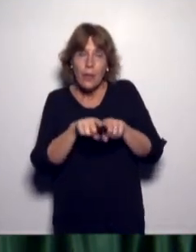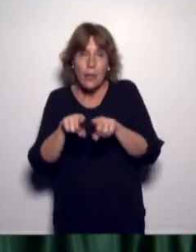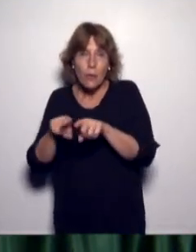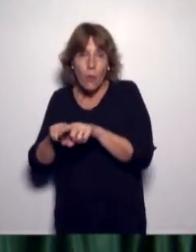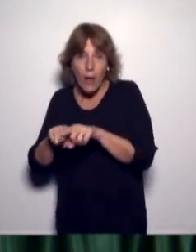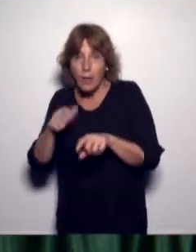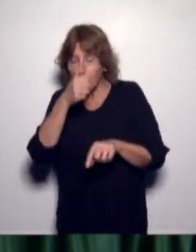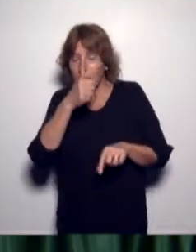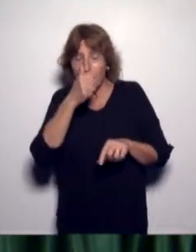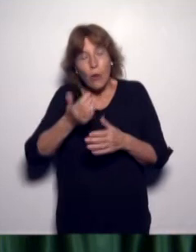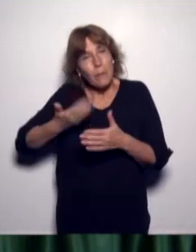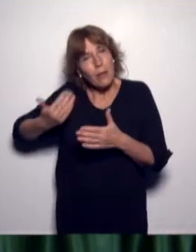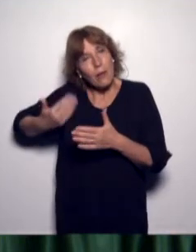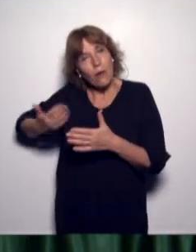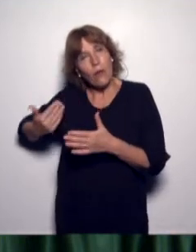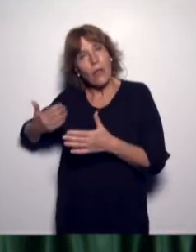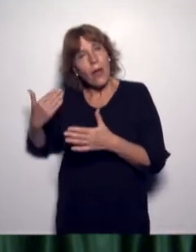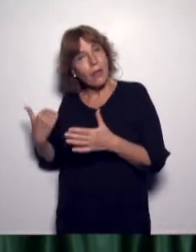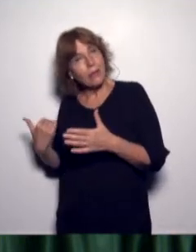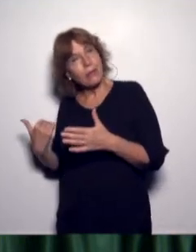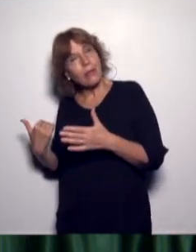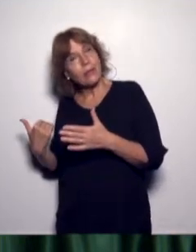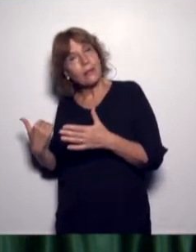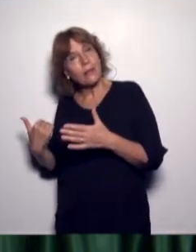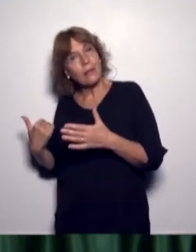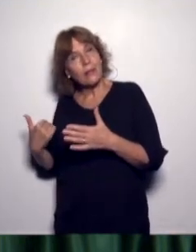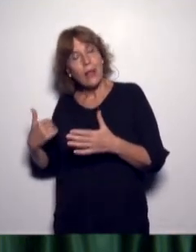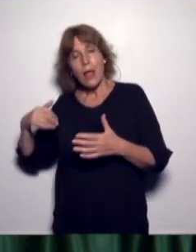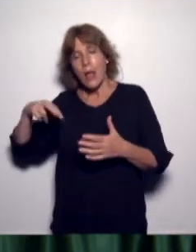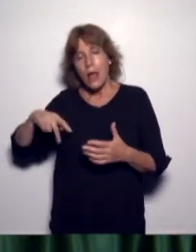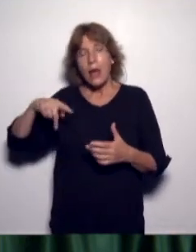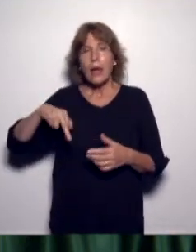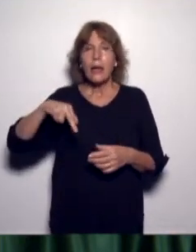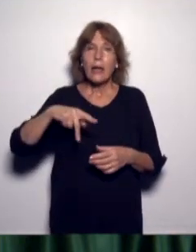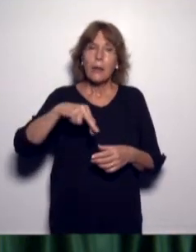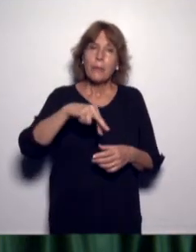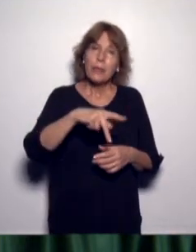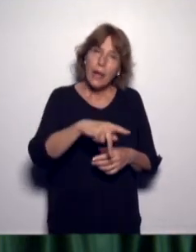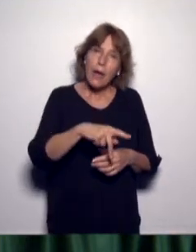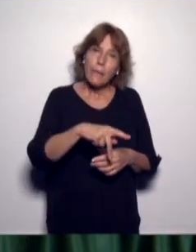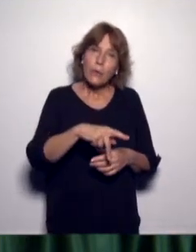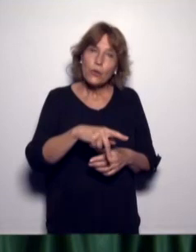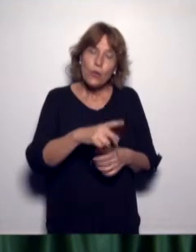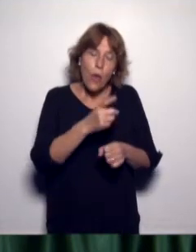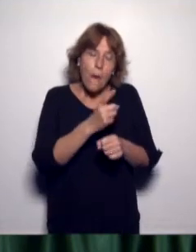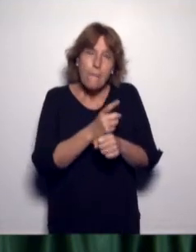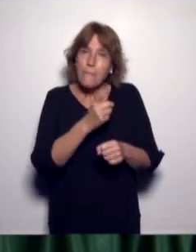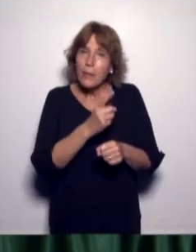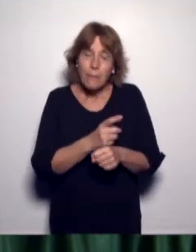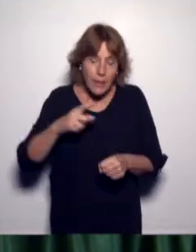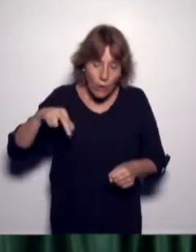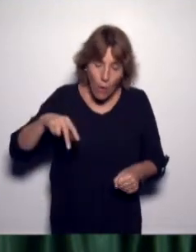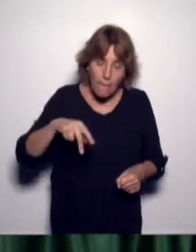seguimos transitando los primeros pasos del ministerio público